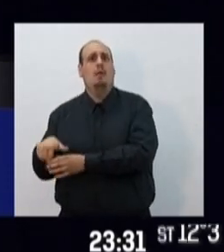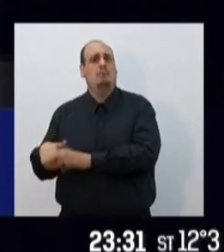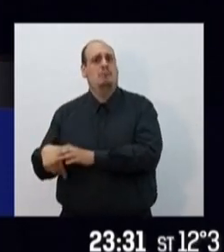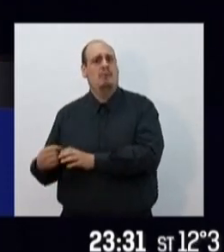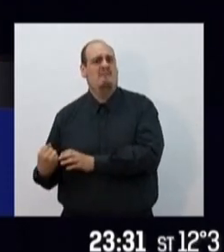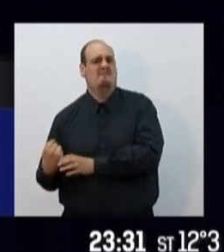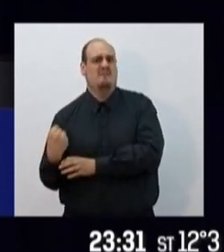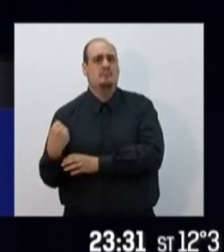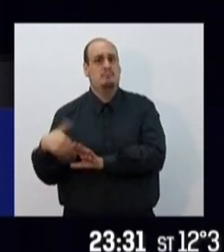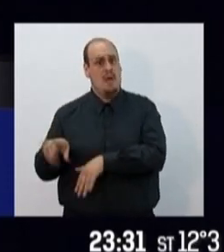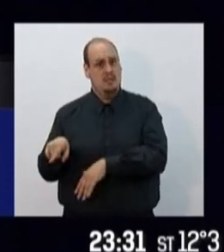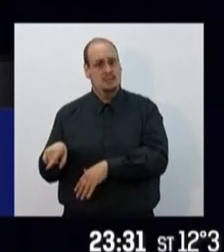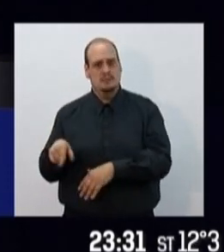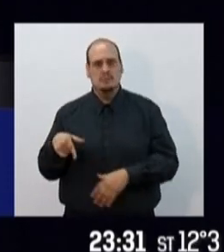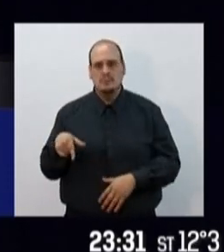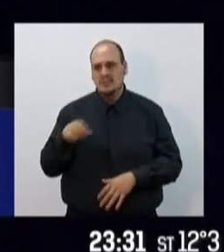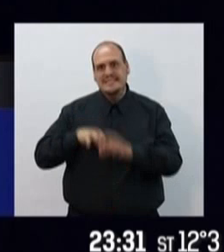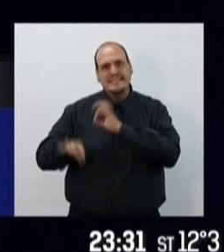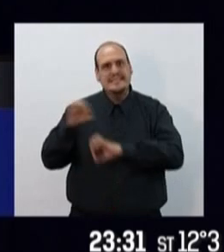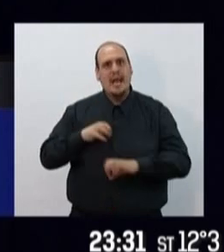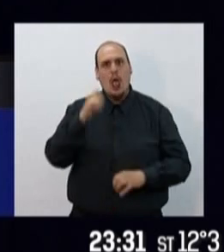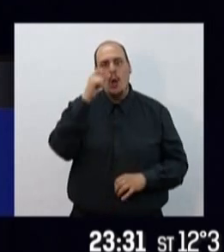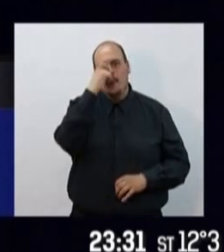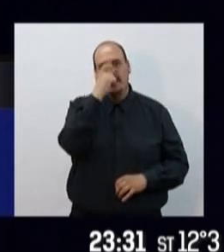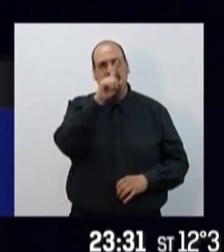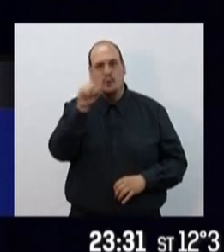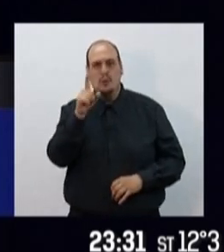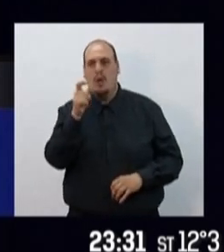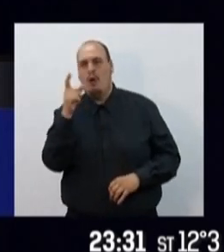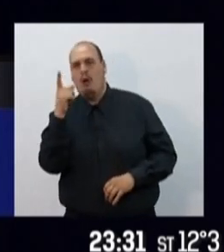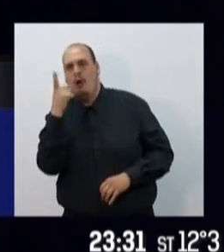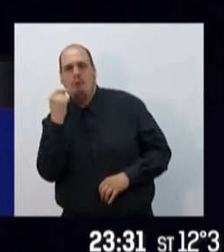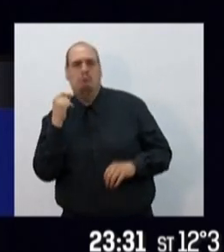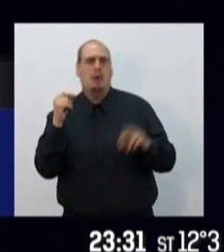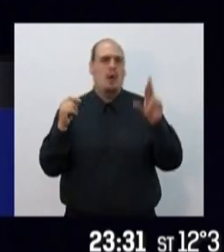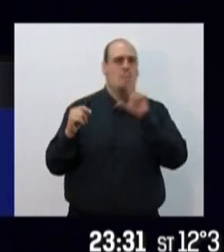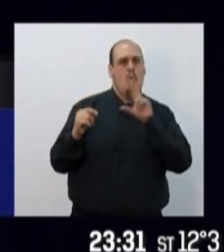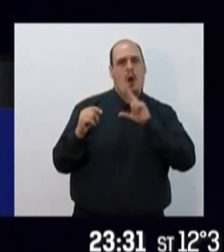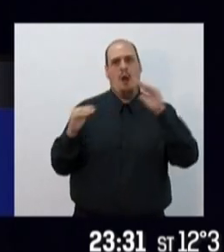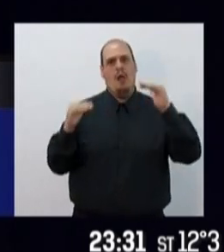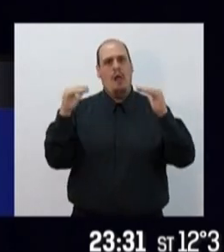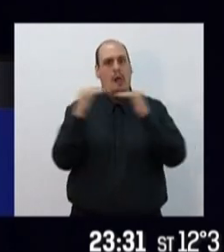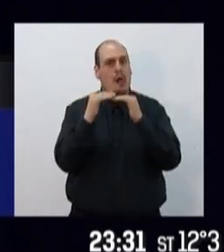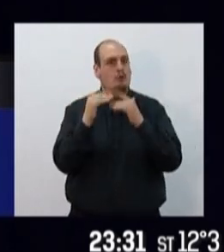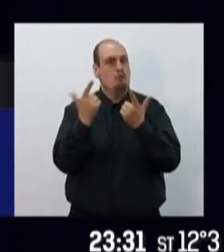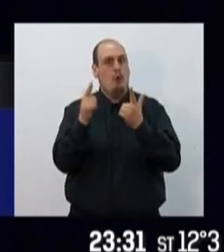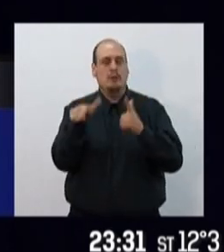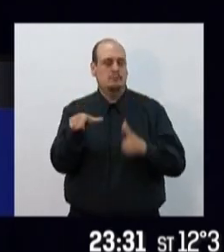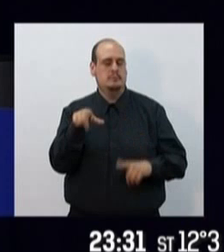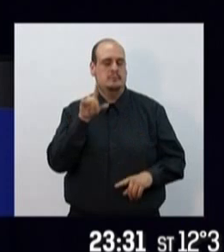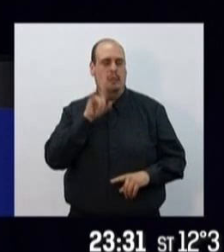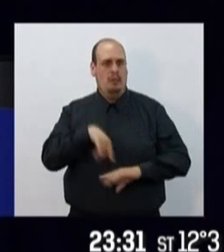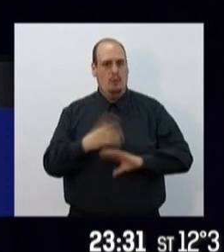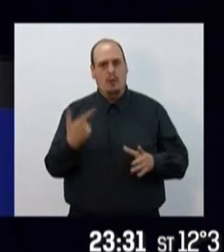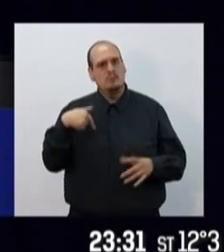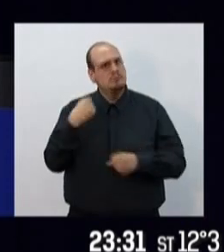Es inaceptable que en el siglo XXI haya desigualdades entre los varones y las mujeres. Estamos trabajando en eso desde el primer día y